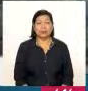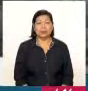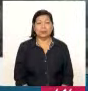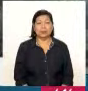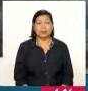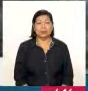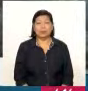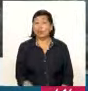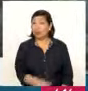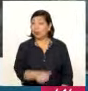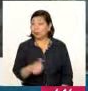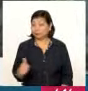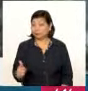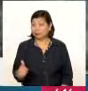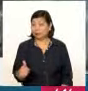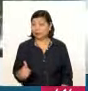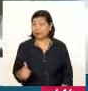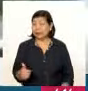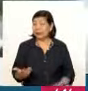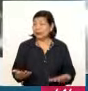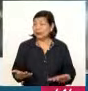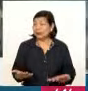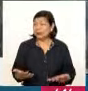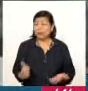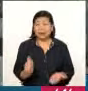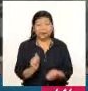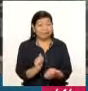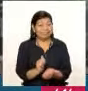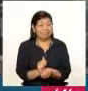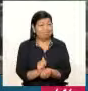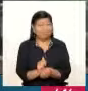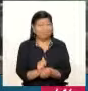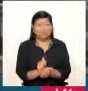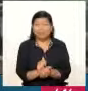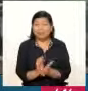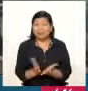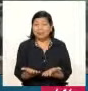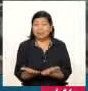Mientras tanto, la situación de tensión se mantiene en la región.